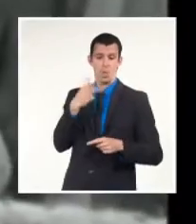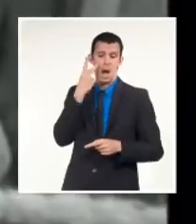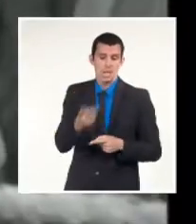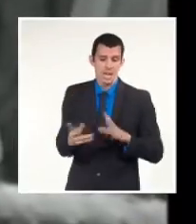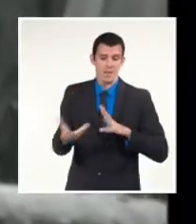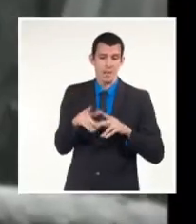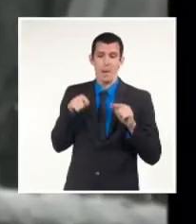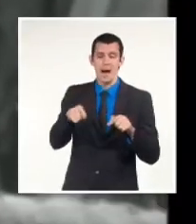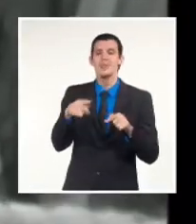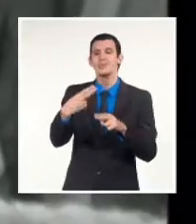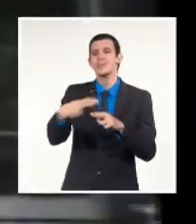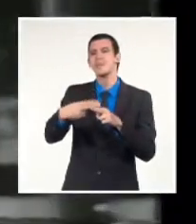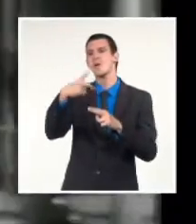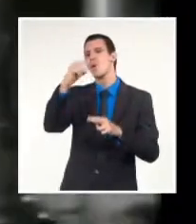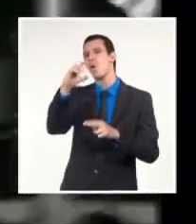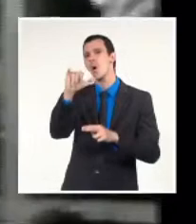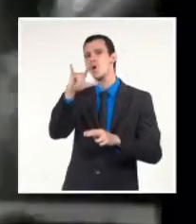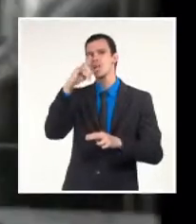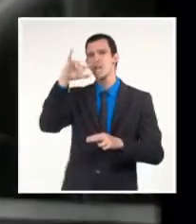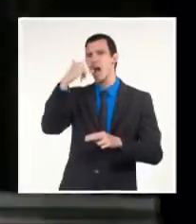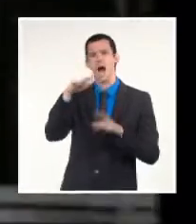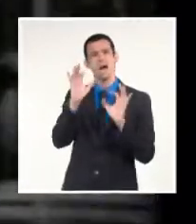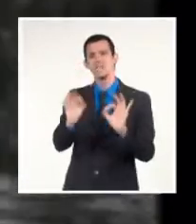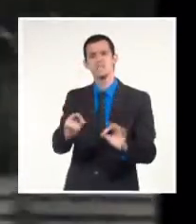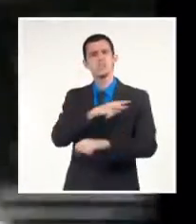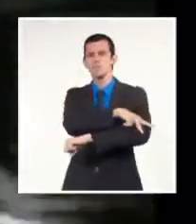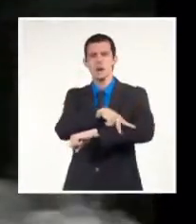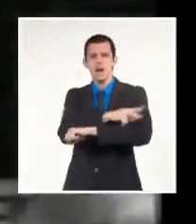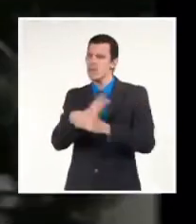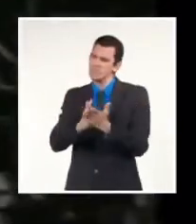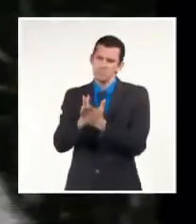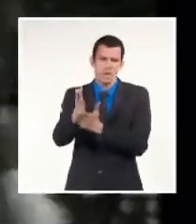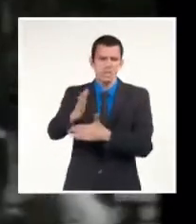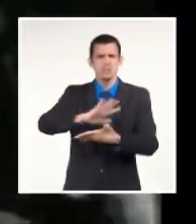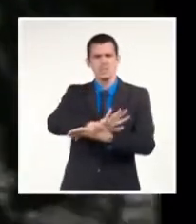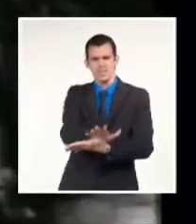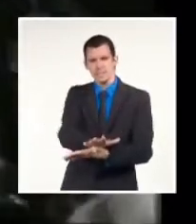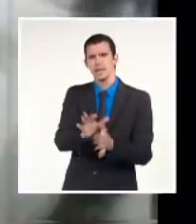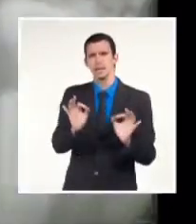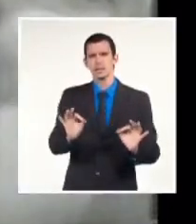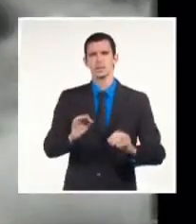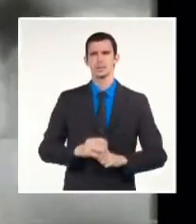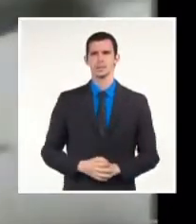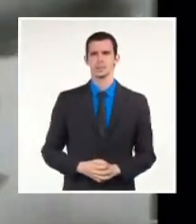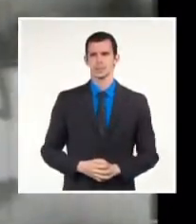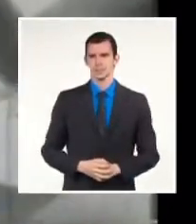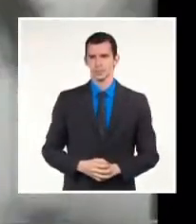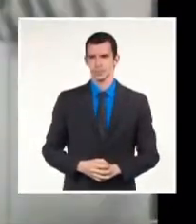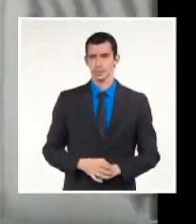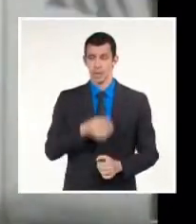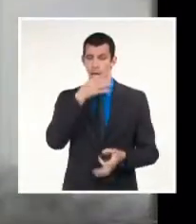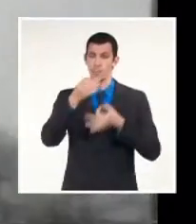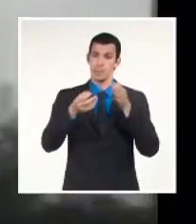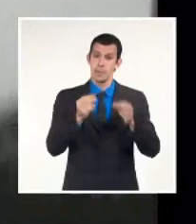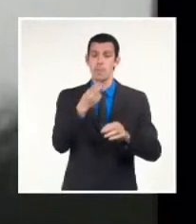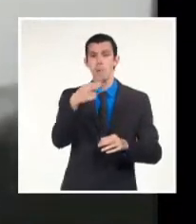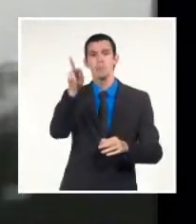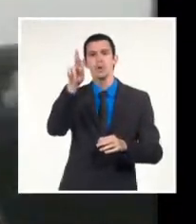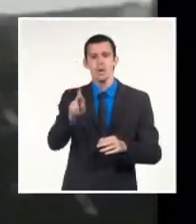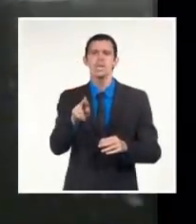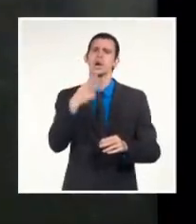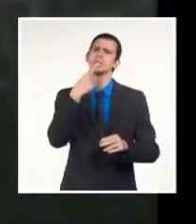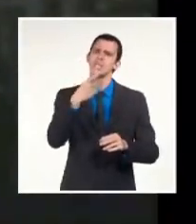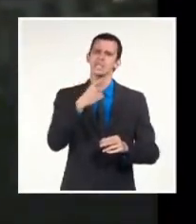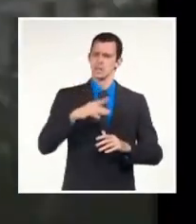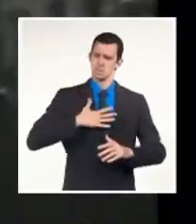al mundo y a los puertorriqueños de que bajo el Estado Libre Asociado que Puerto Rico era soberano. Nosotros los